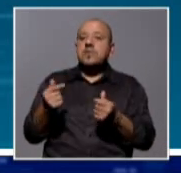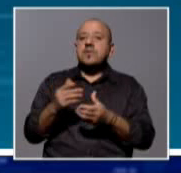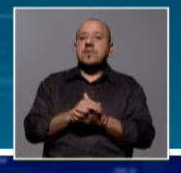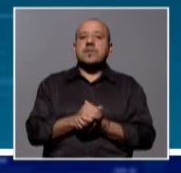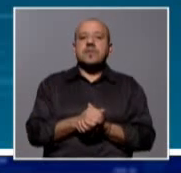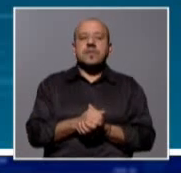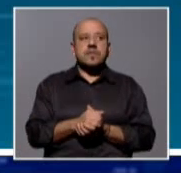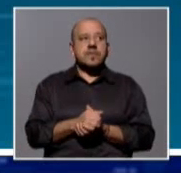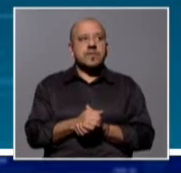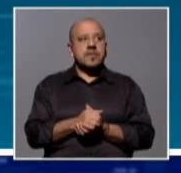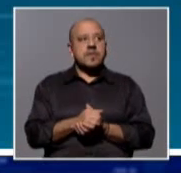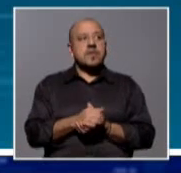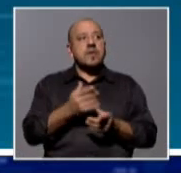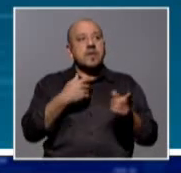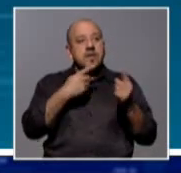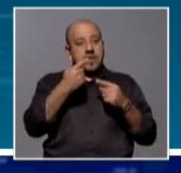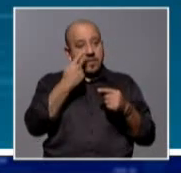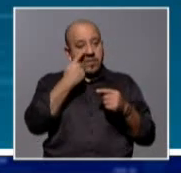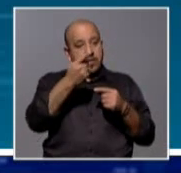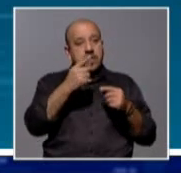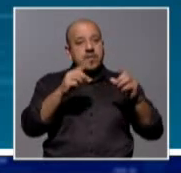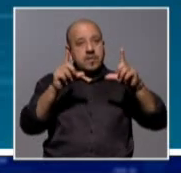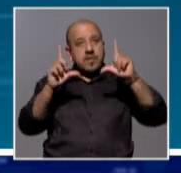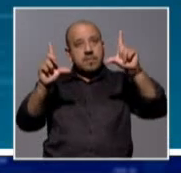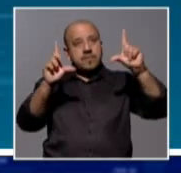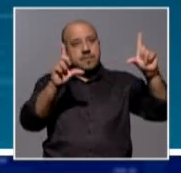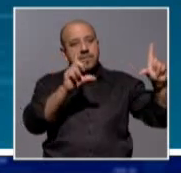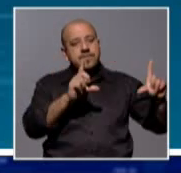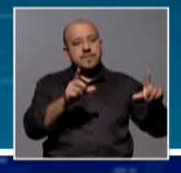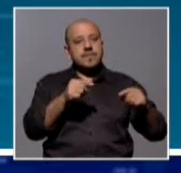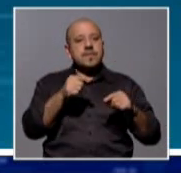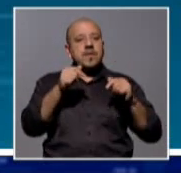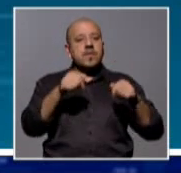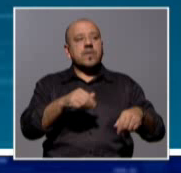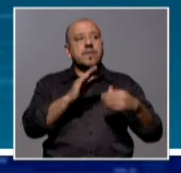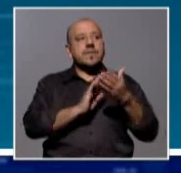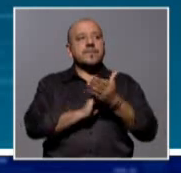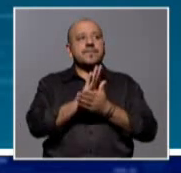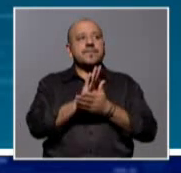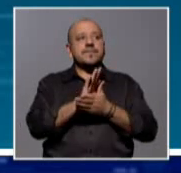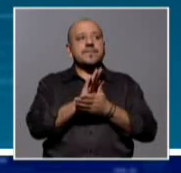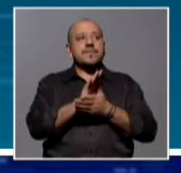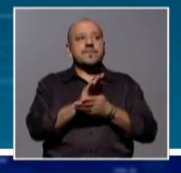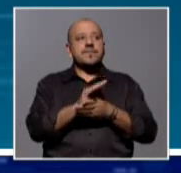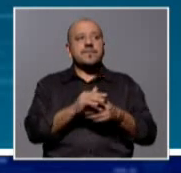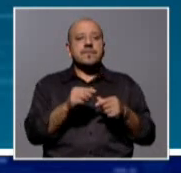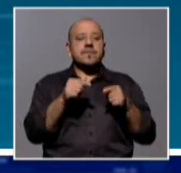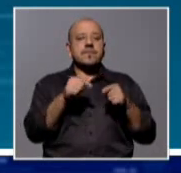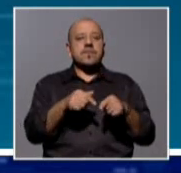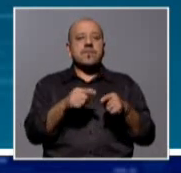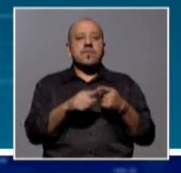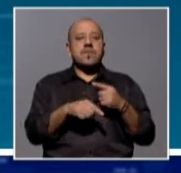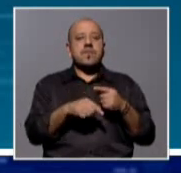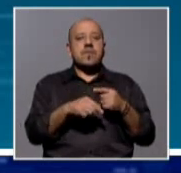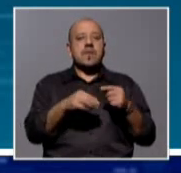Muy bien, ahí estamos viendo imágenes de cuando colgaron esta mañana esa pancarta en el